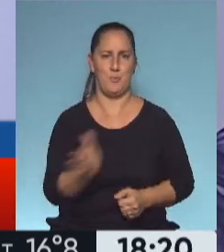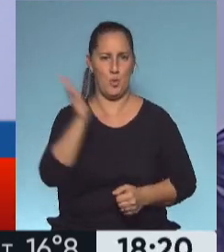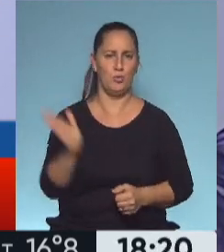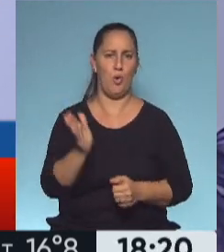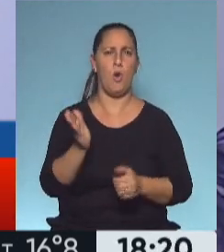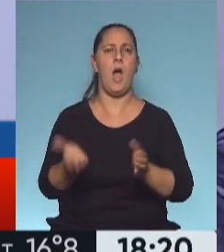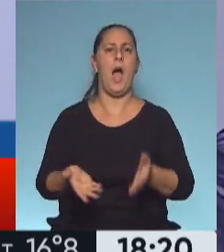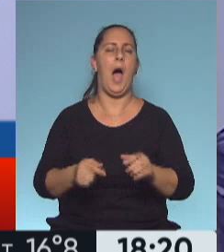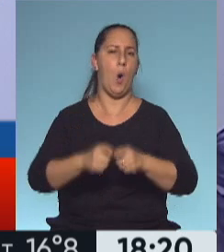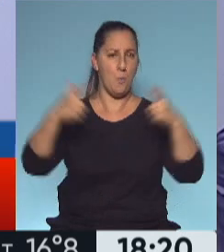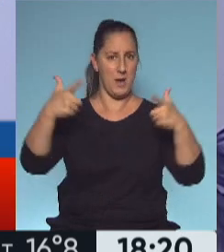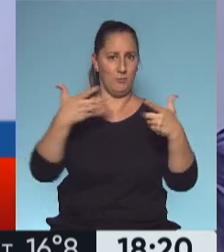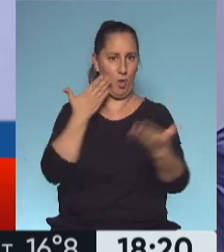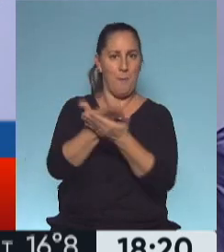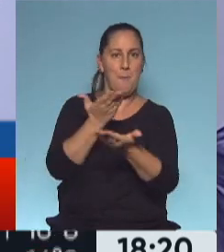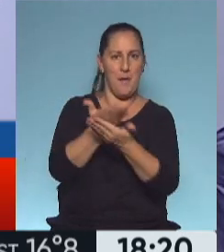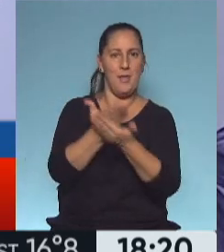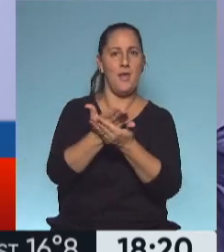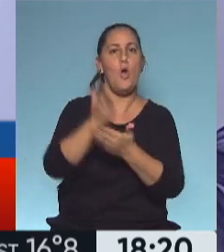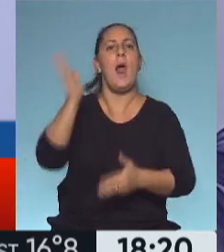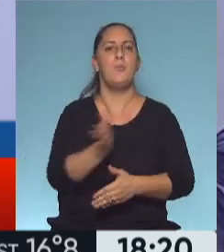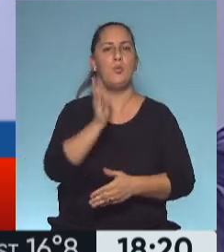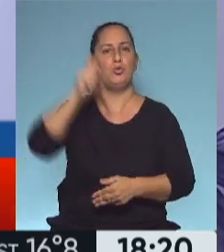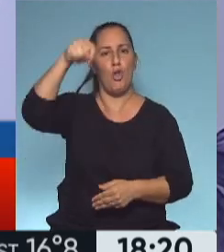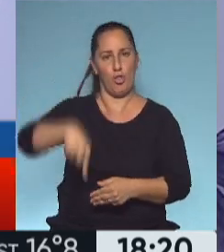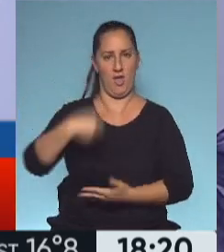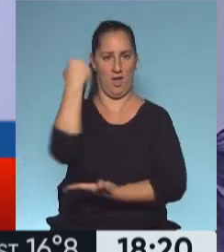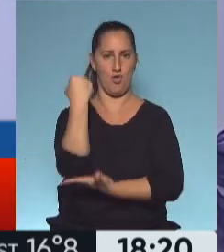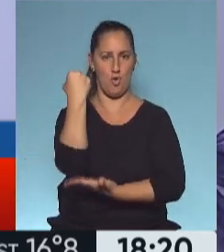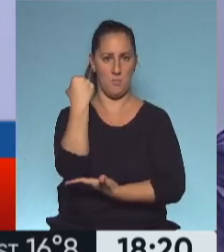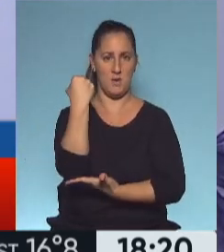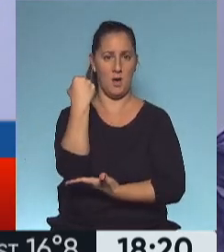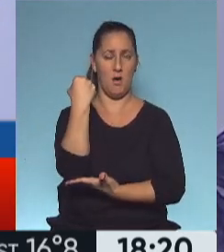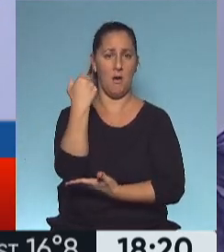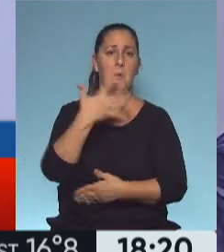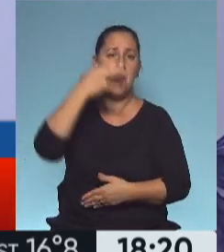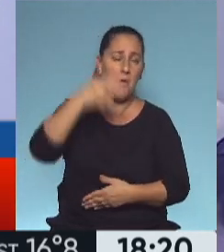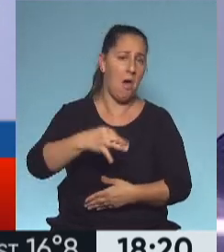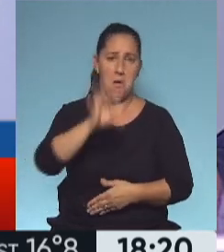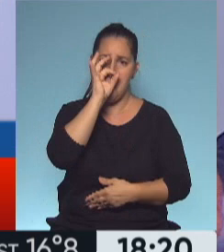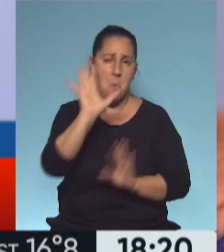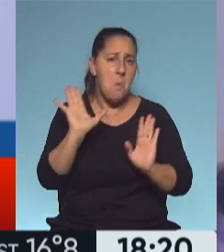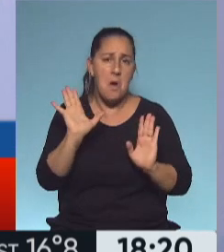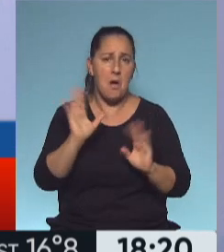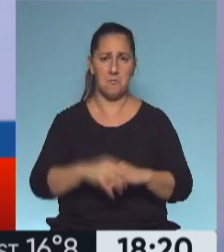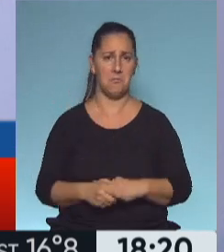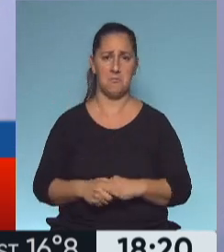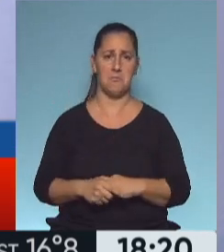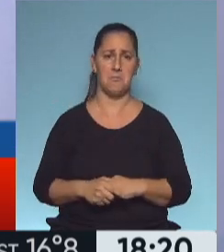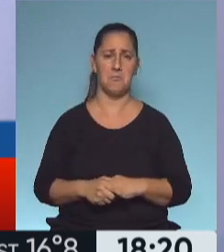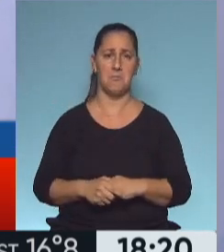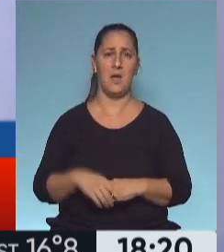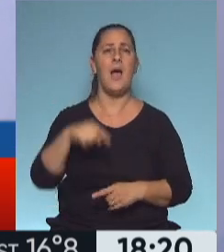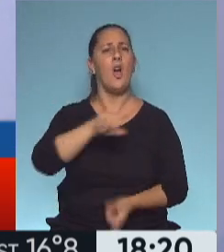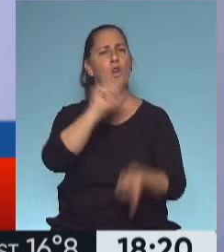redundar en un aumento de la oferta de lo que se produce en la economía. Nunca pasa, nunca pasa. Por el contrario,